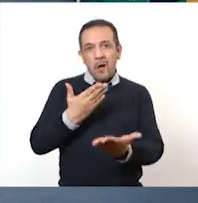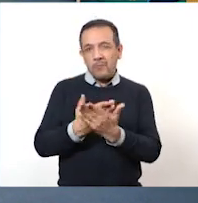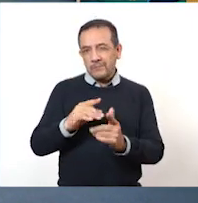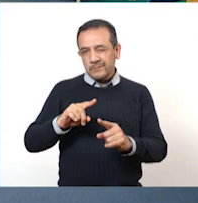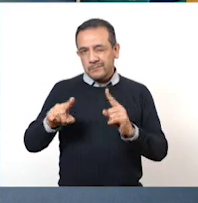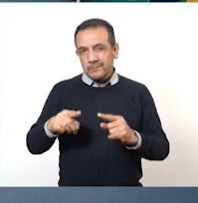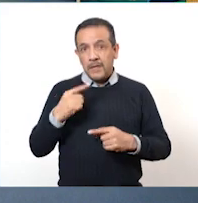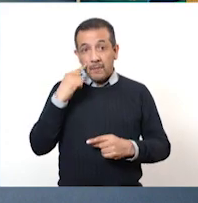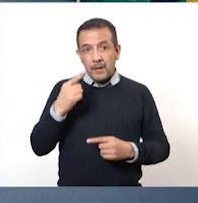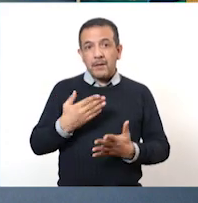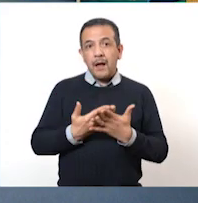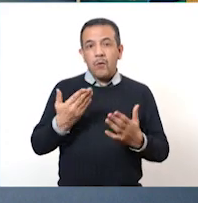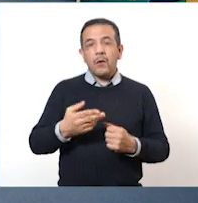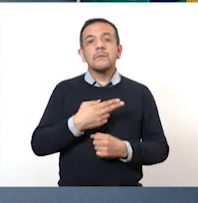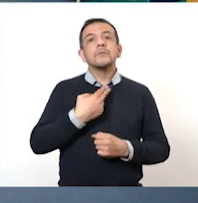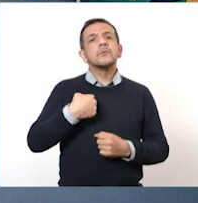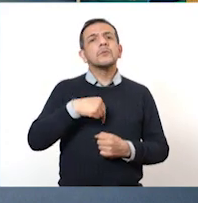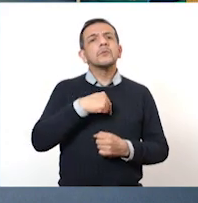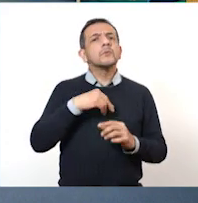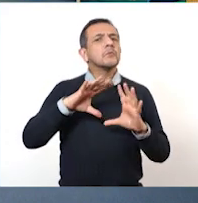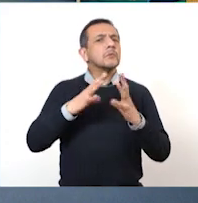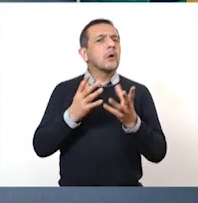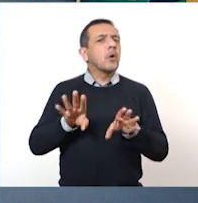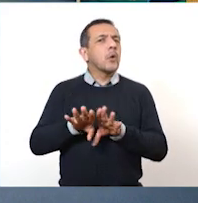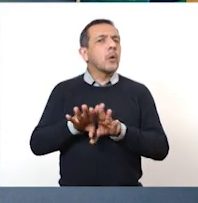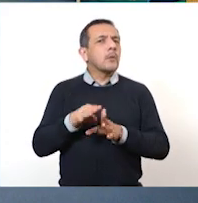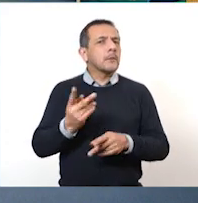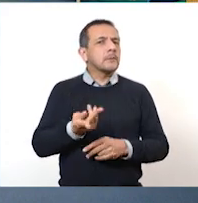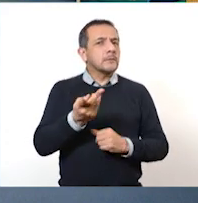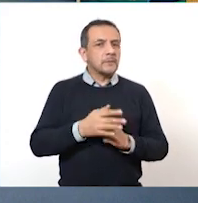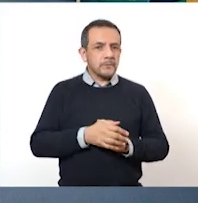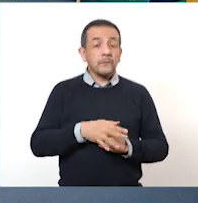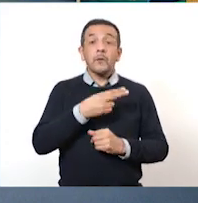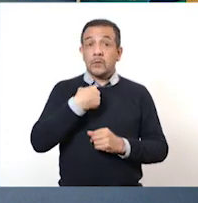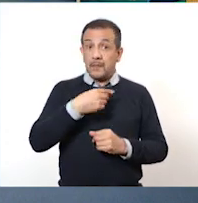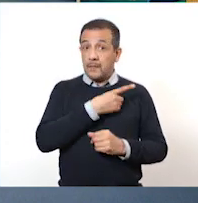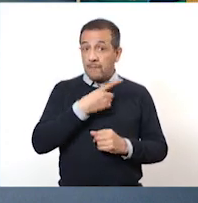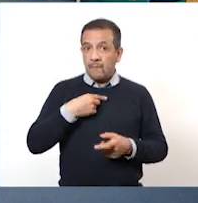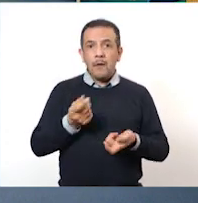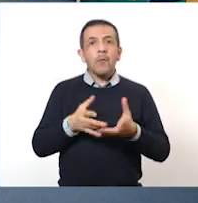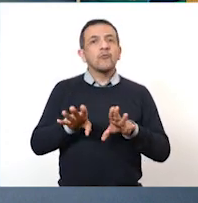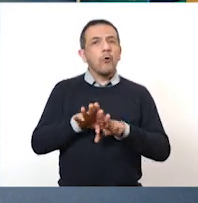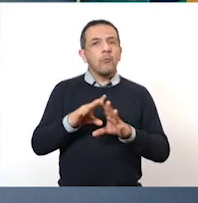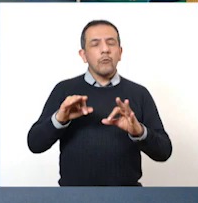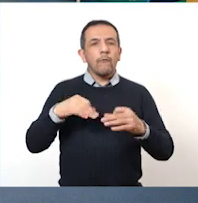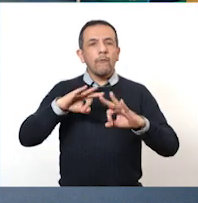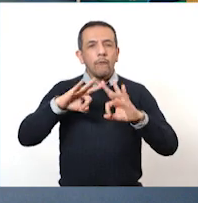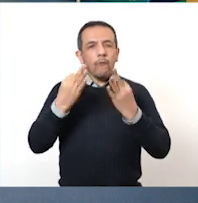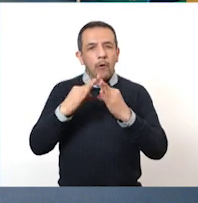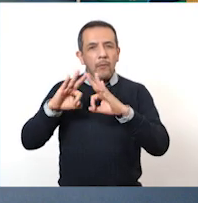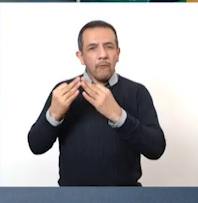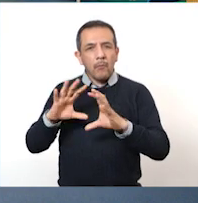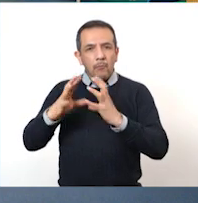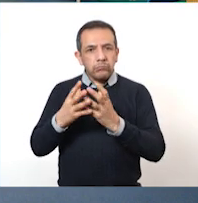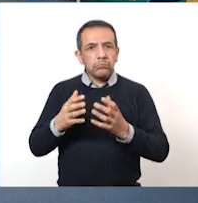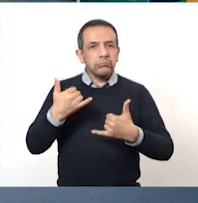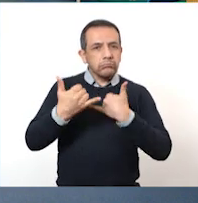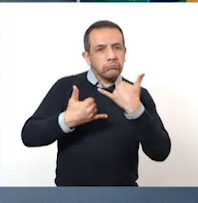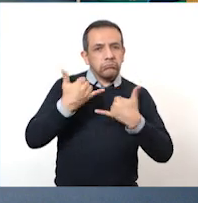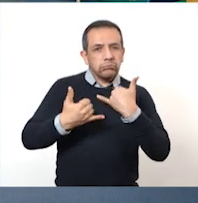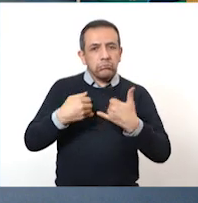parece? Sí. ¿Qué más podemos realizar con nuestra pelota? Recuerden que hay que seguir manipulando de diferentes formas. Sí, de